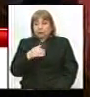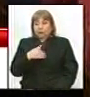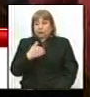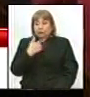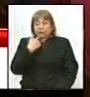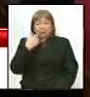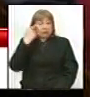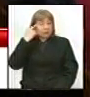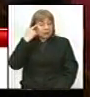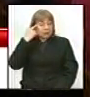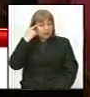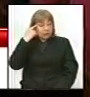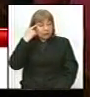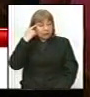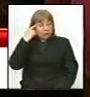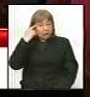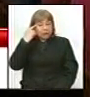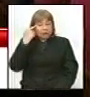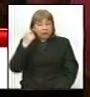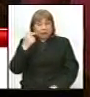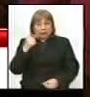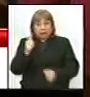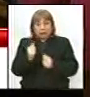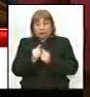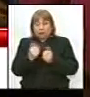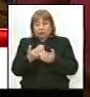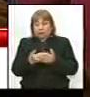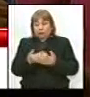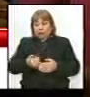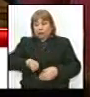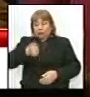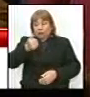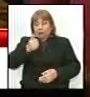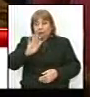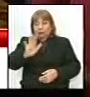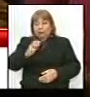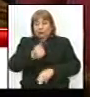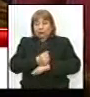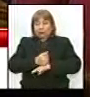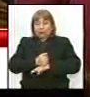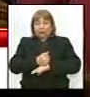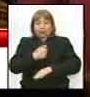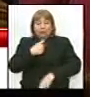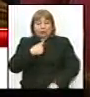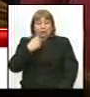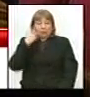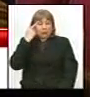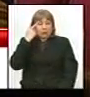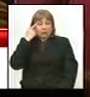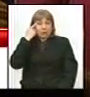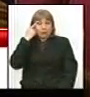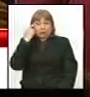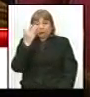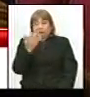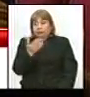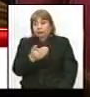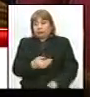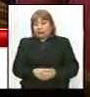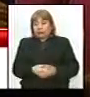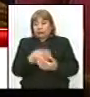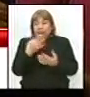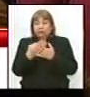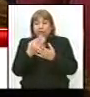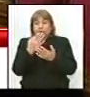pensar que porque el congresista y una cosa puesto de jefe limpia su asesor yo puedo pensar que las condiciones penitenciarias